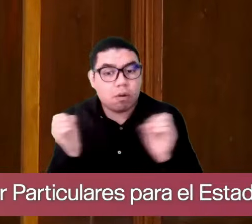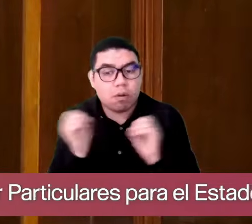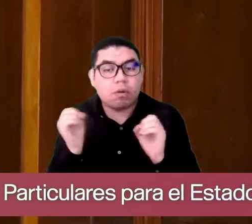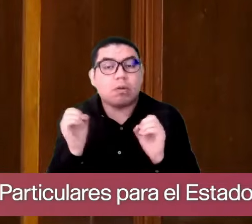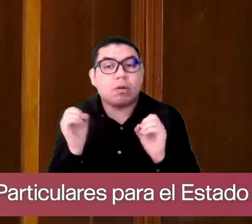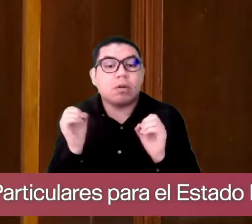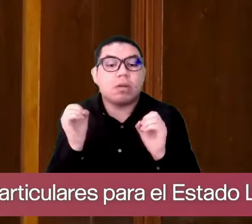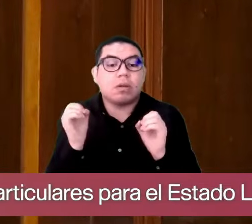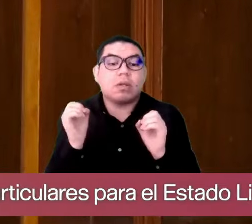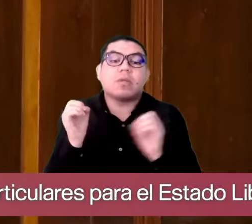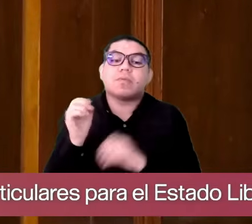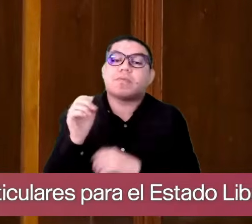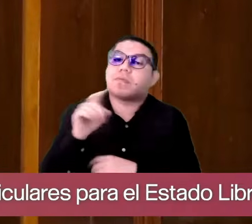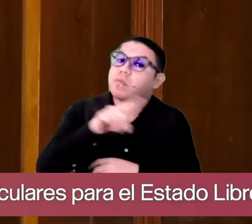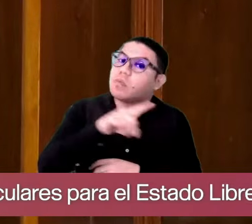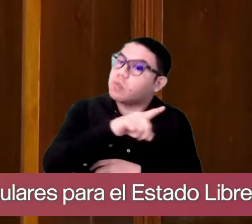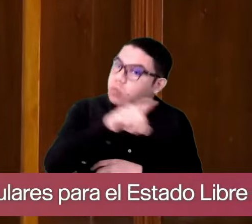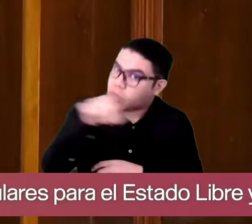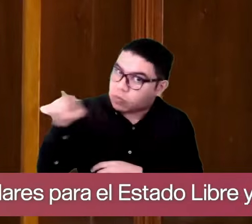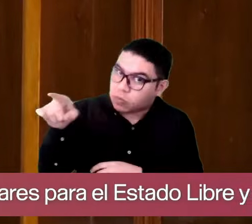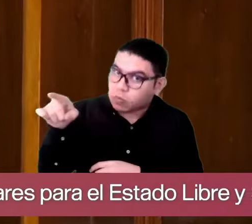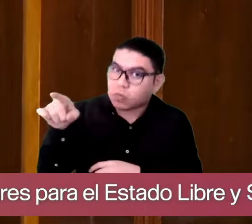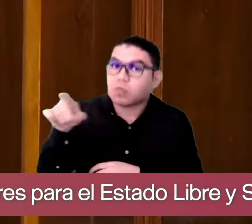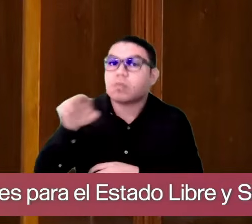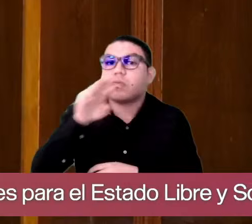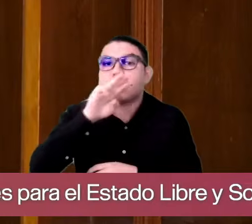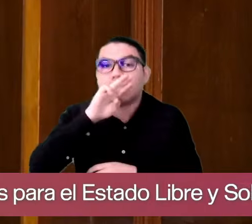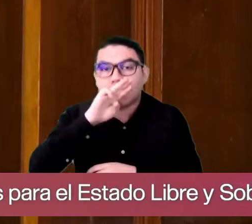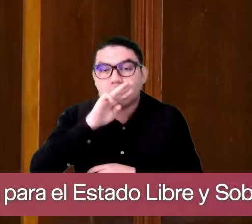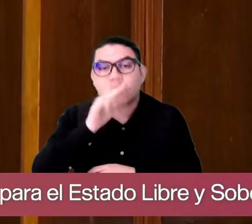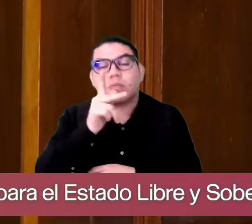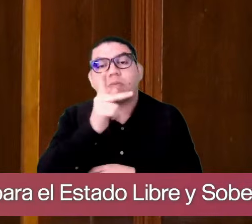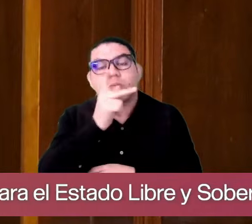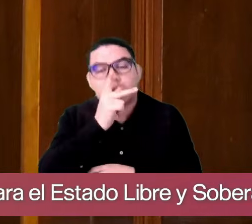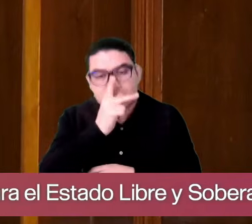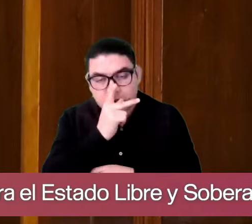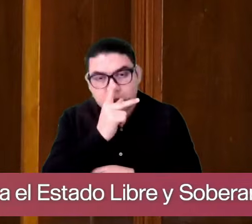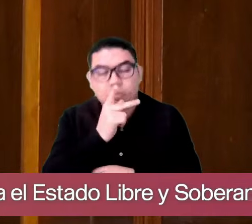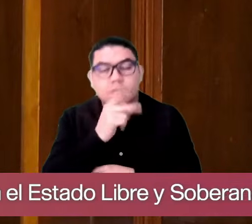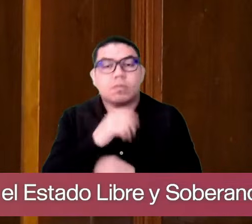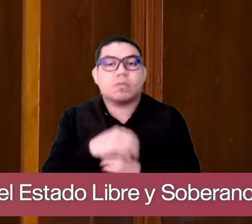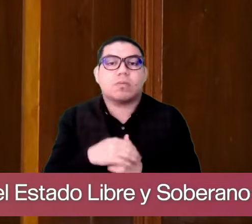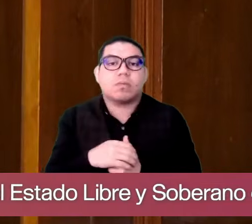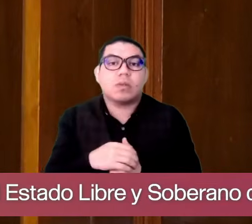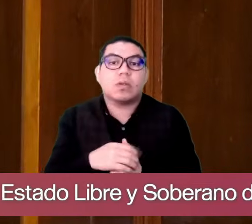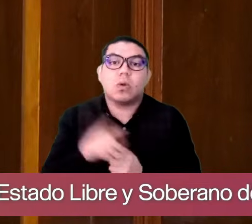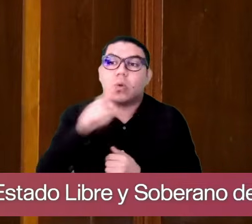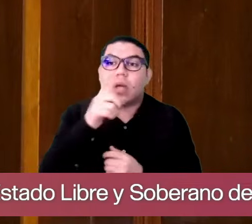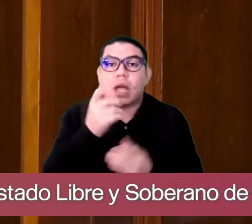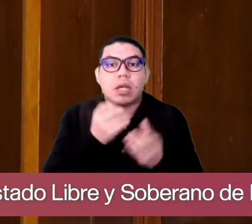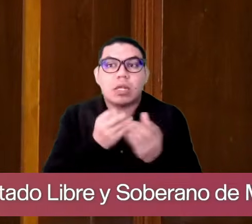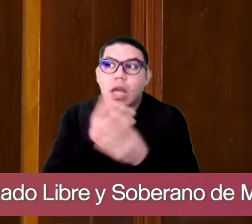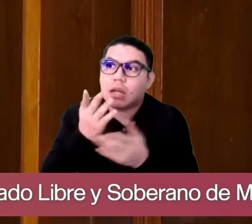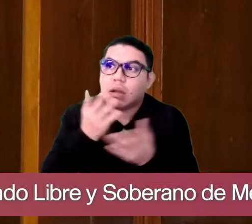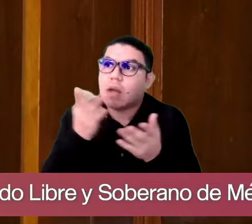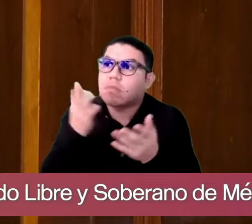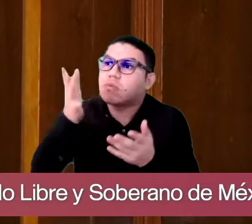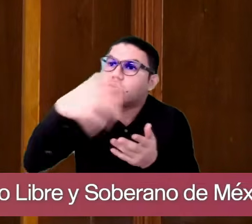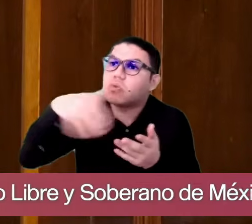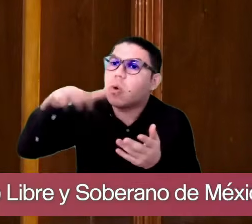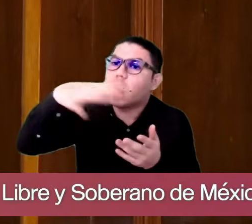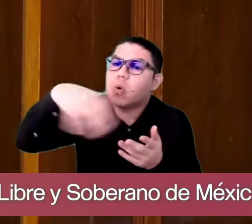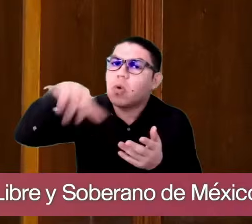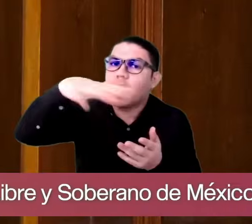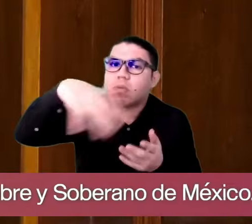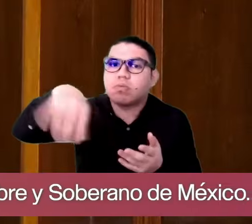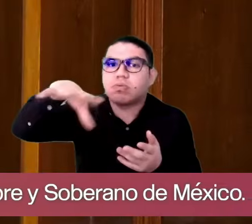Son ustedes, las madres, los padres, que salieron a buscar con sus